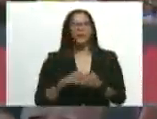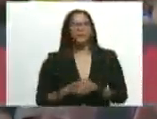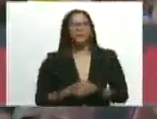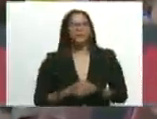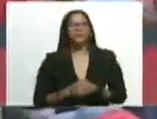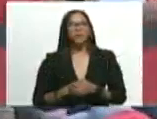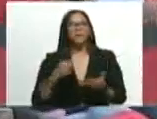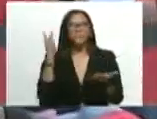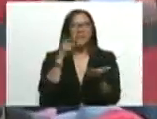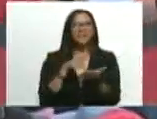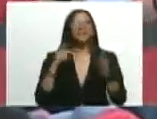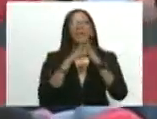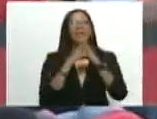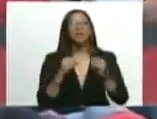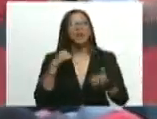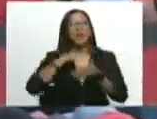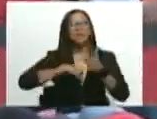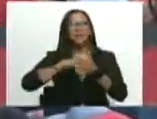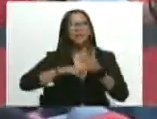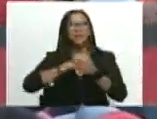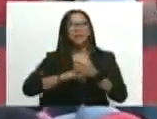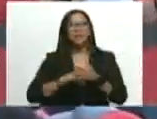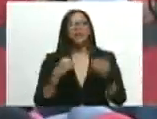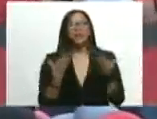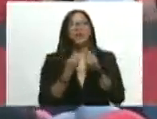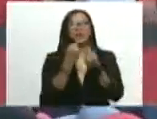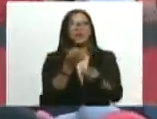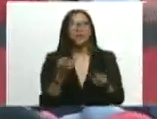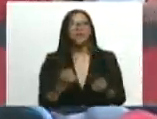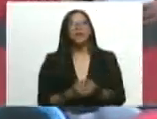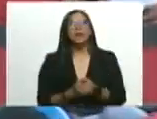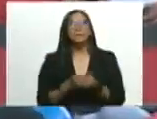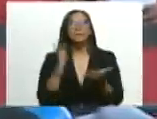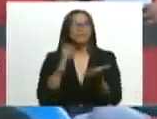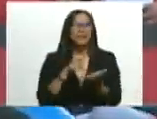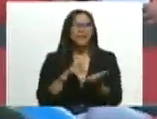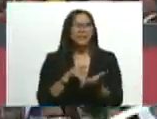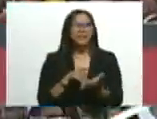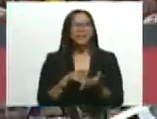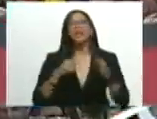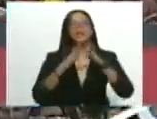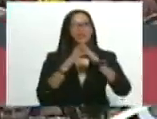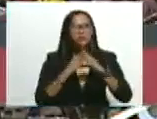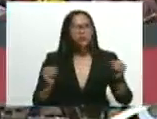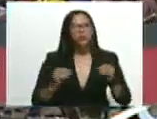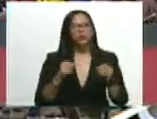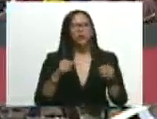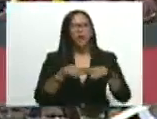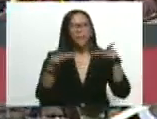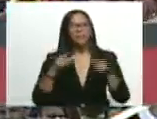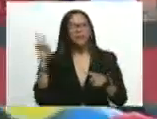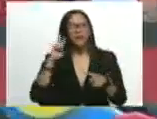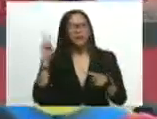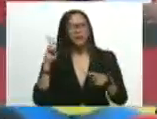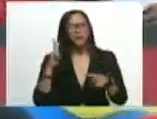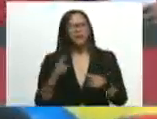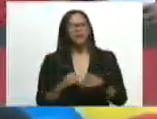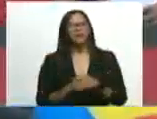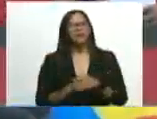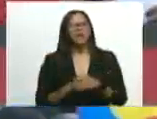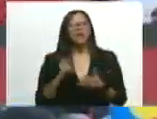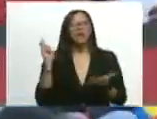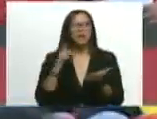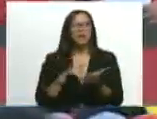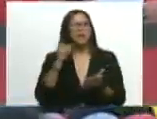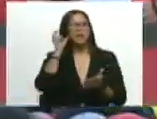presente en todas las batallas y con ustedes presente también en todos los rincones de Venezuela y hemos venido